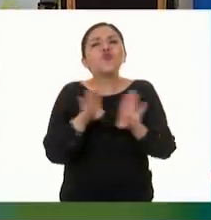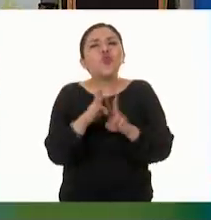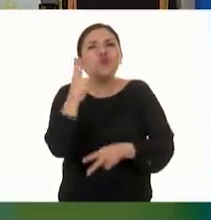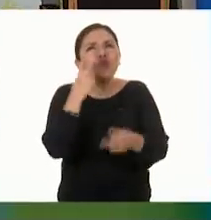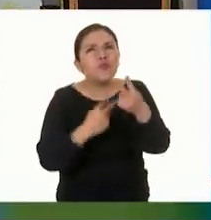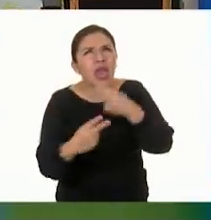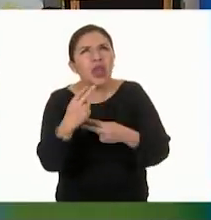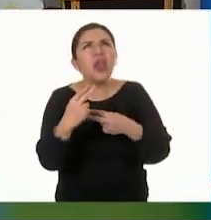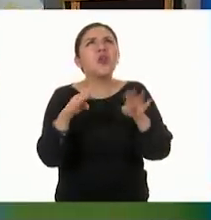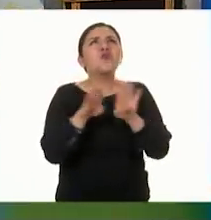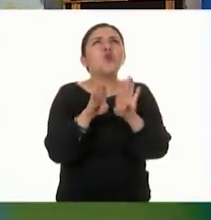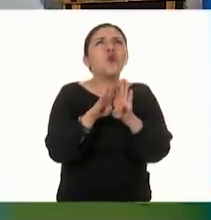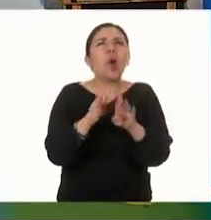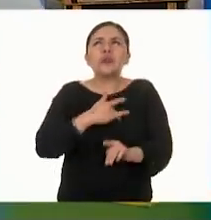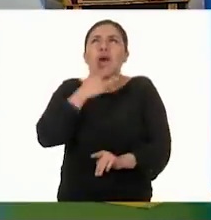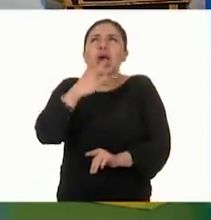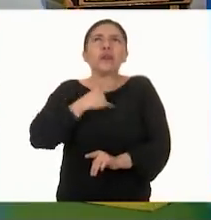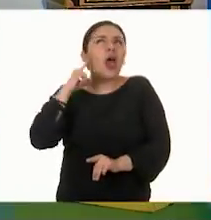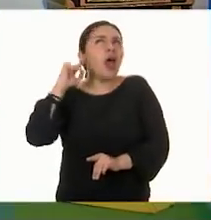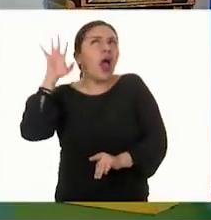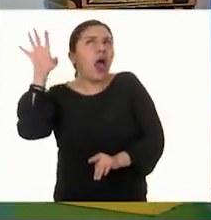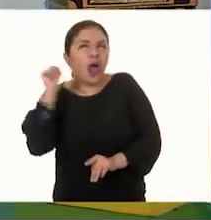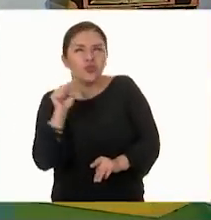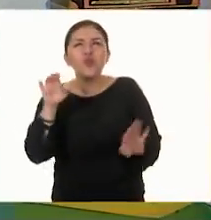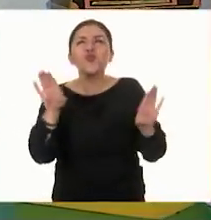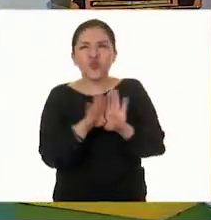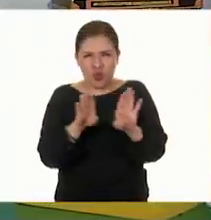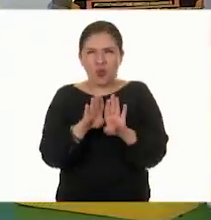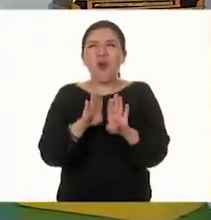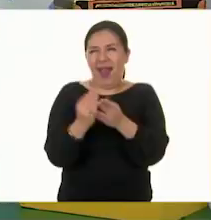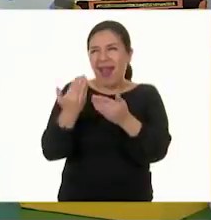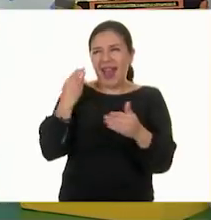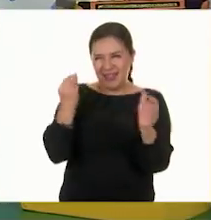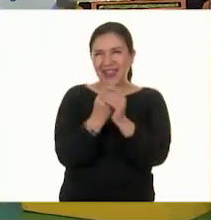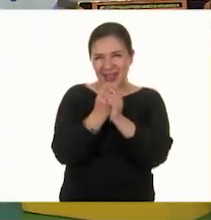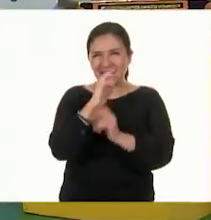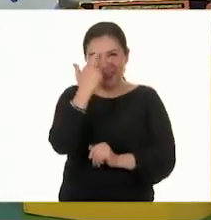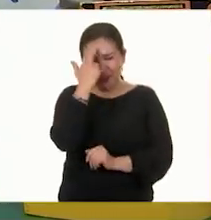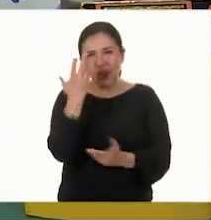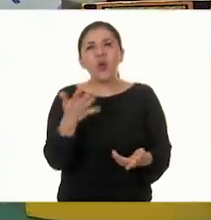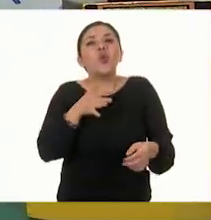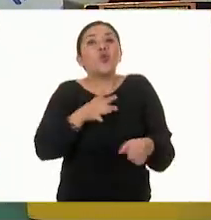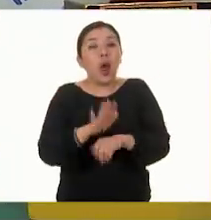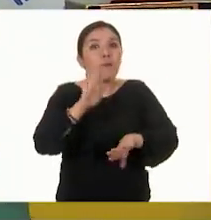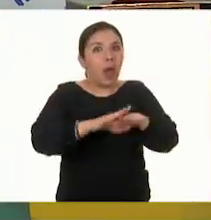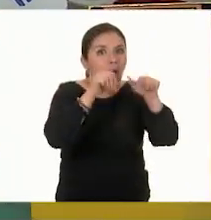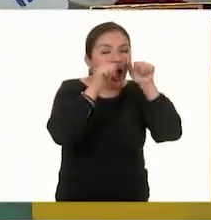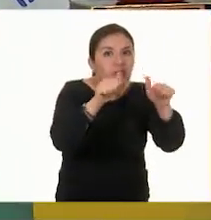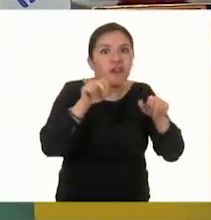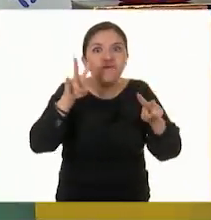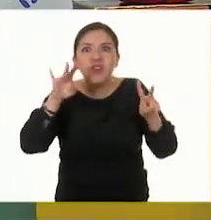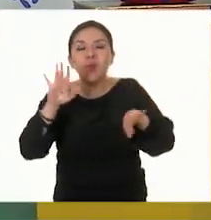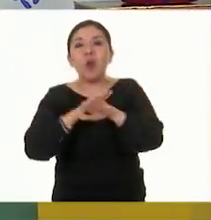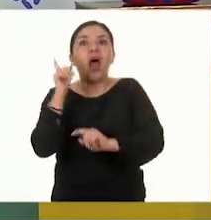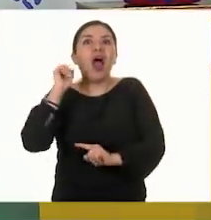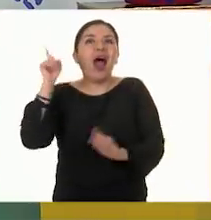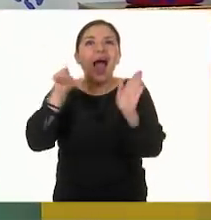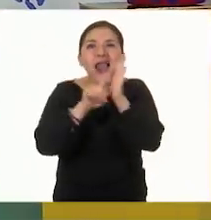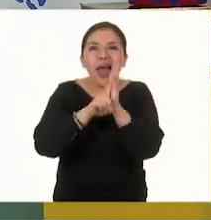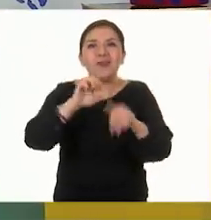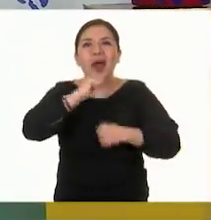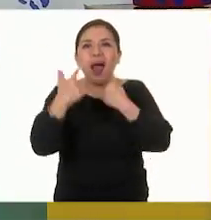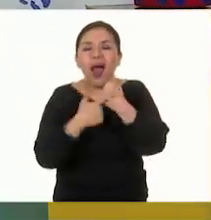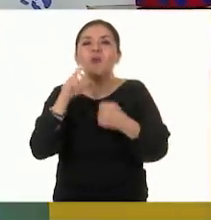medio pasa, cómo lo detectamos como el detector de sonidos de la clase pasada, a cuáles hay que prestarle más atención por la alerta,